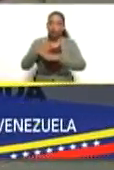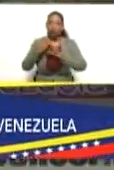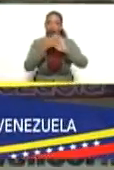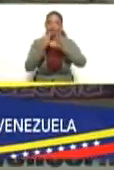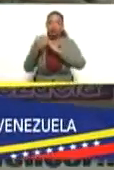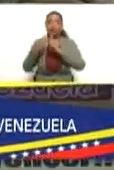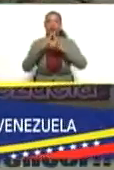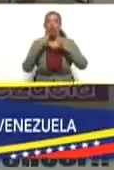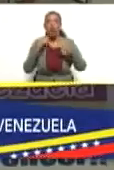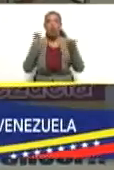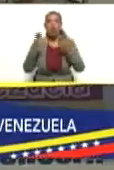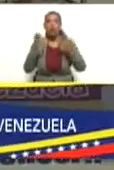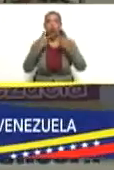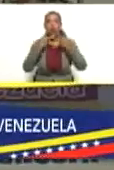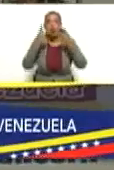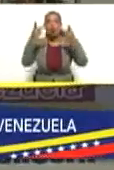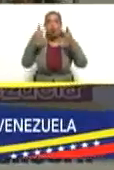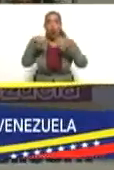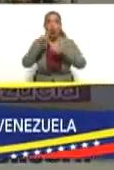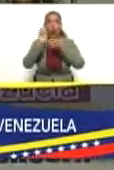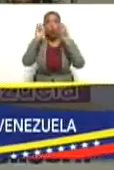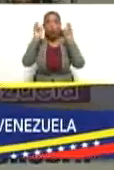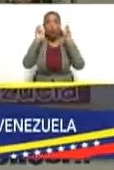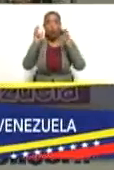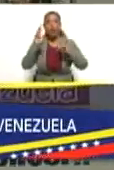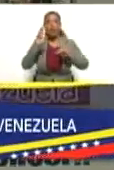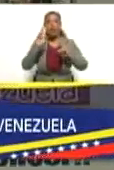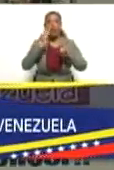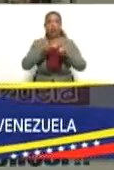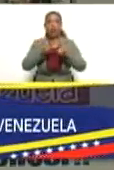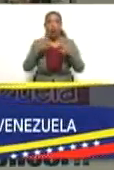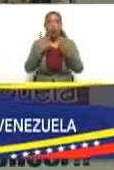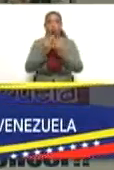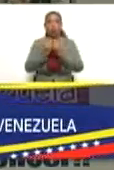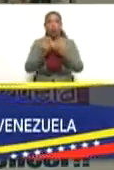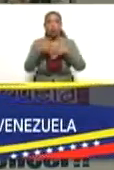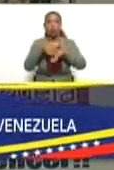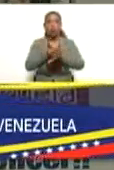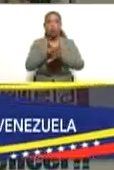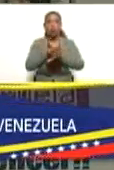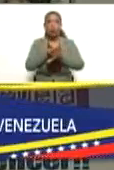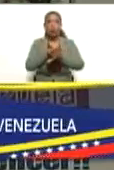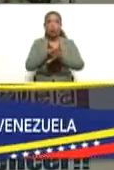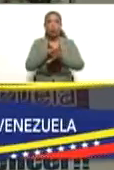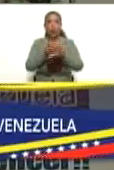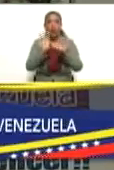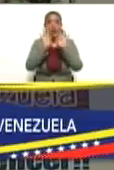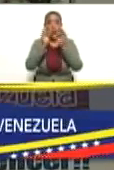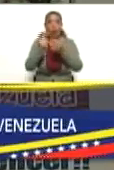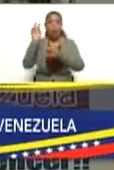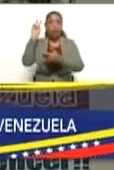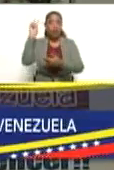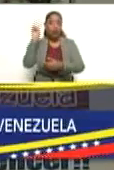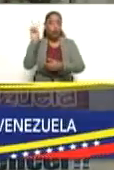servicios públicos. No es solamente darle la vivienda, sino acompañar integralmente a las familias mirandinas, a las familias venezolanas.